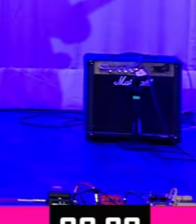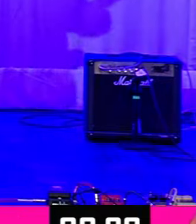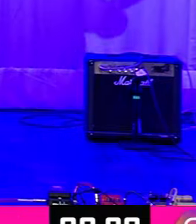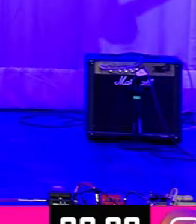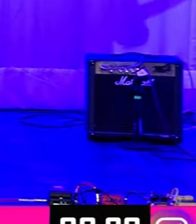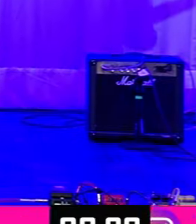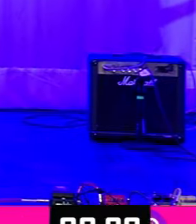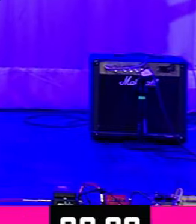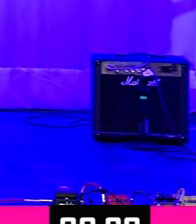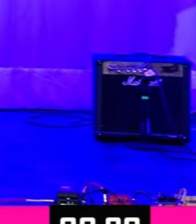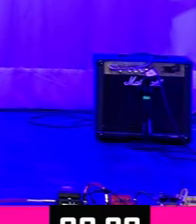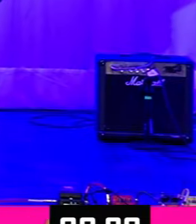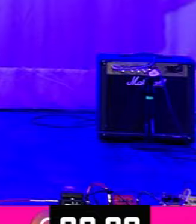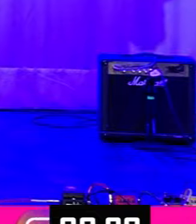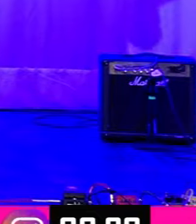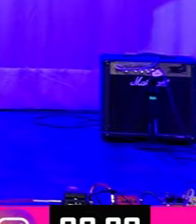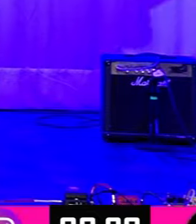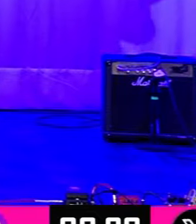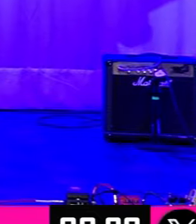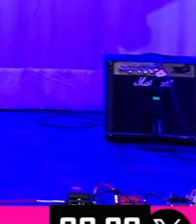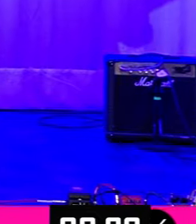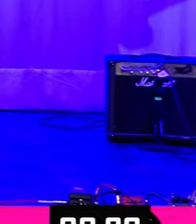Pienso en ti,